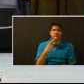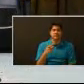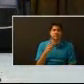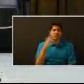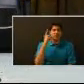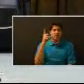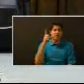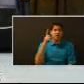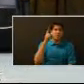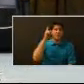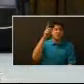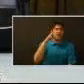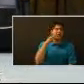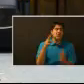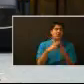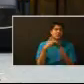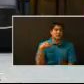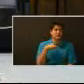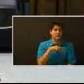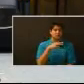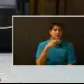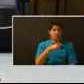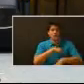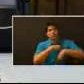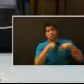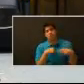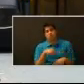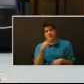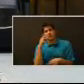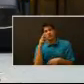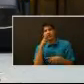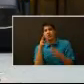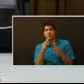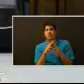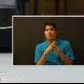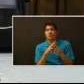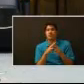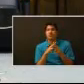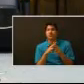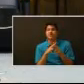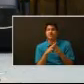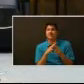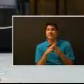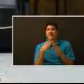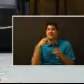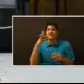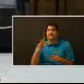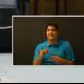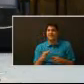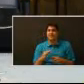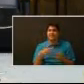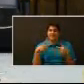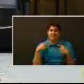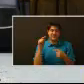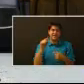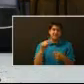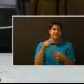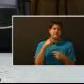Él conoce nuestro corazón y conoce la sinceridad que pueda haber ahí, de decirle, ay, Señor,